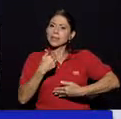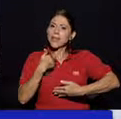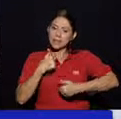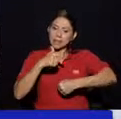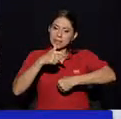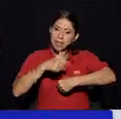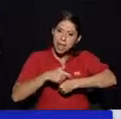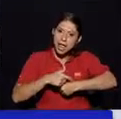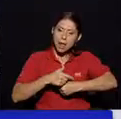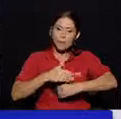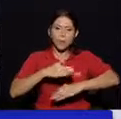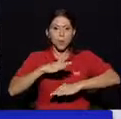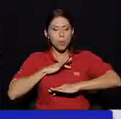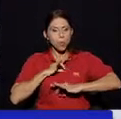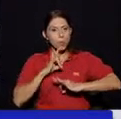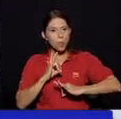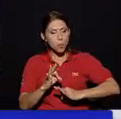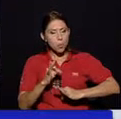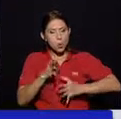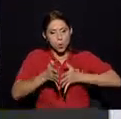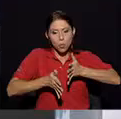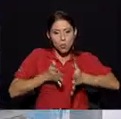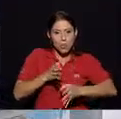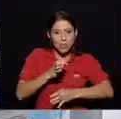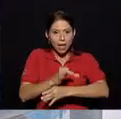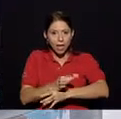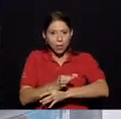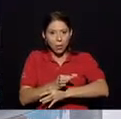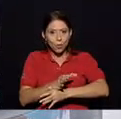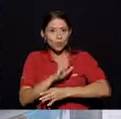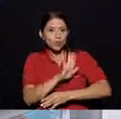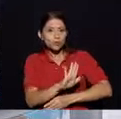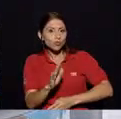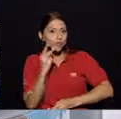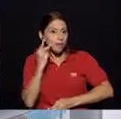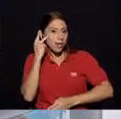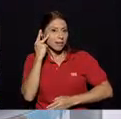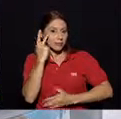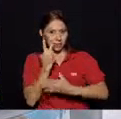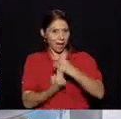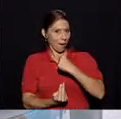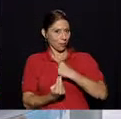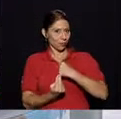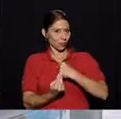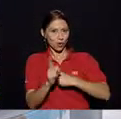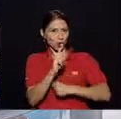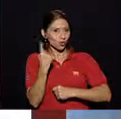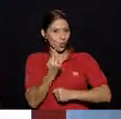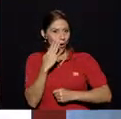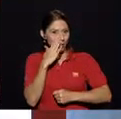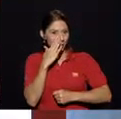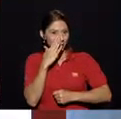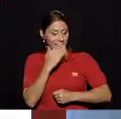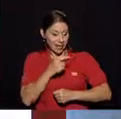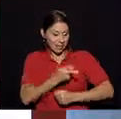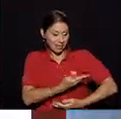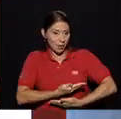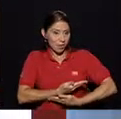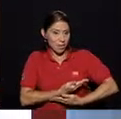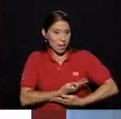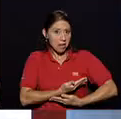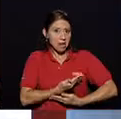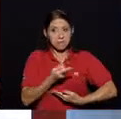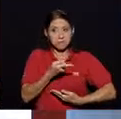y el tiempo de los progenitores, de ambos, no estoy diciendo solo de la madre, es una criatura que empieza a crecer, y ya eso está